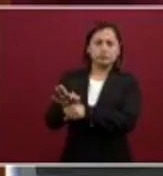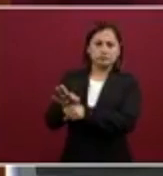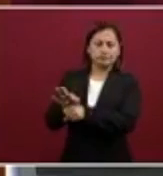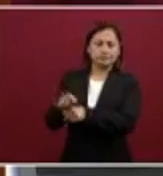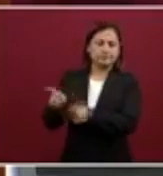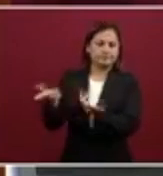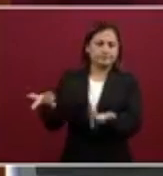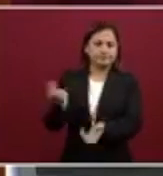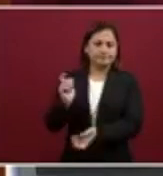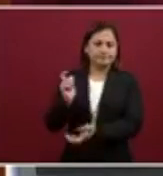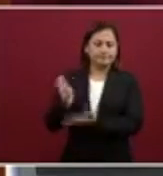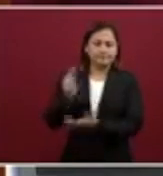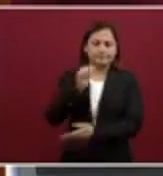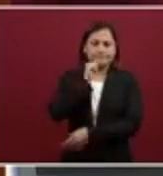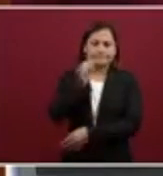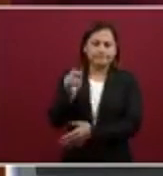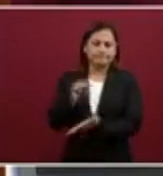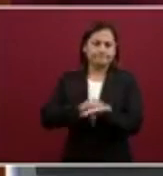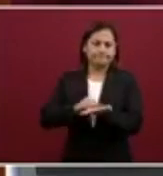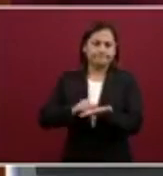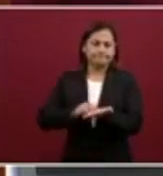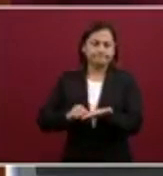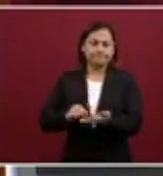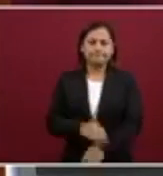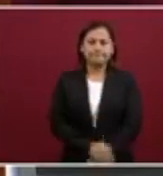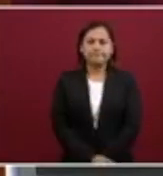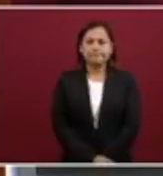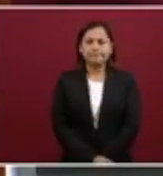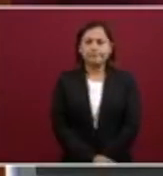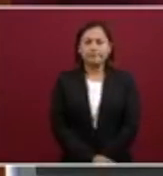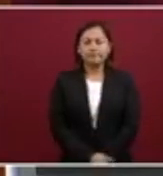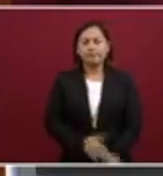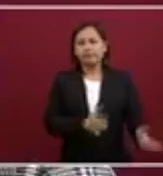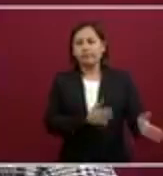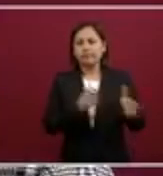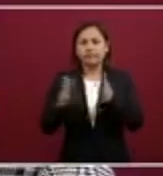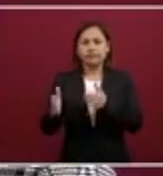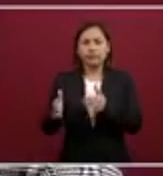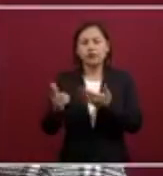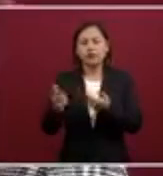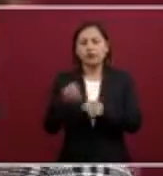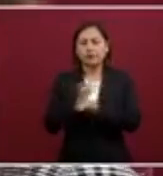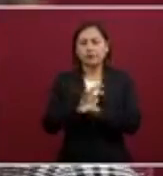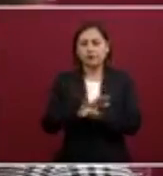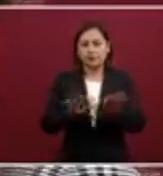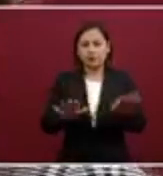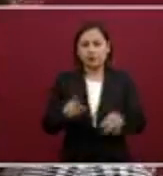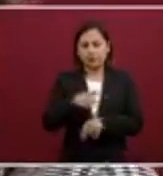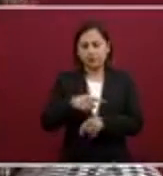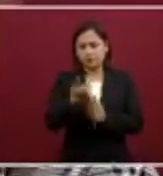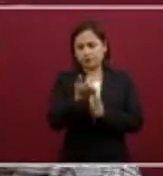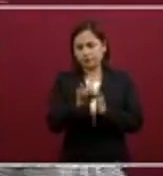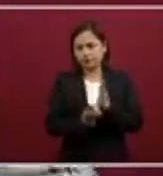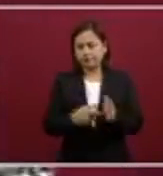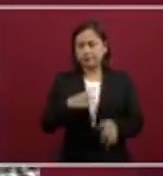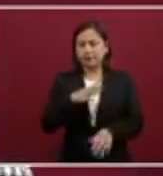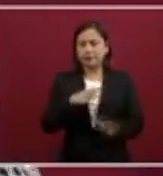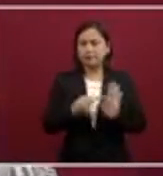con esta condonación de impuestos. Ahora, sobre la revelación de la información, ¿qué comentario tenemos? La siguiente